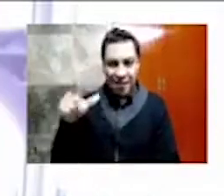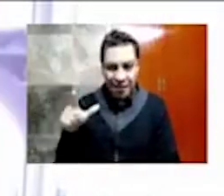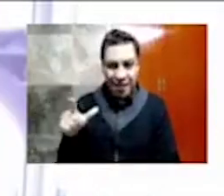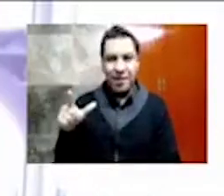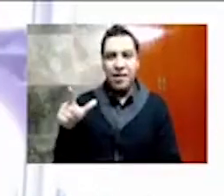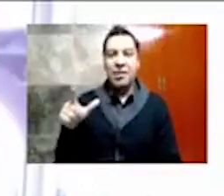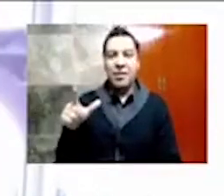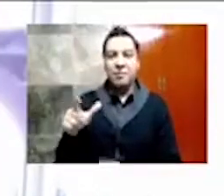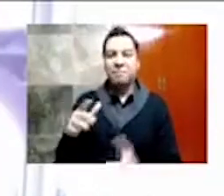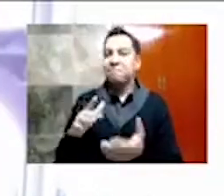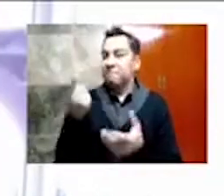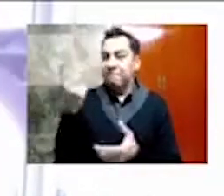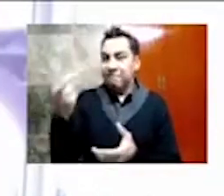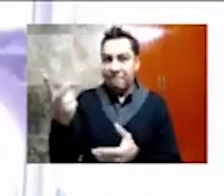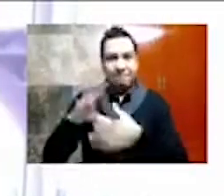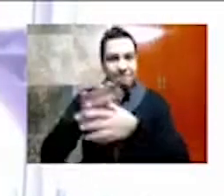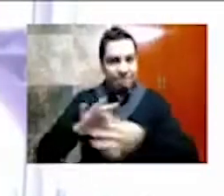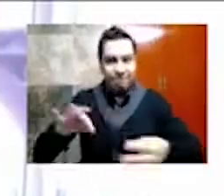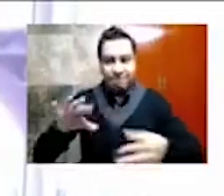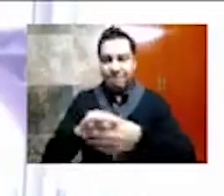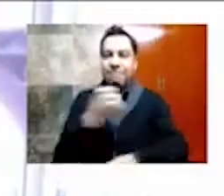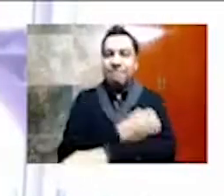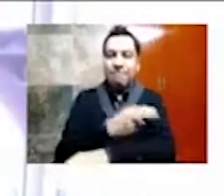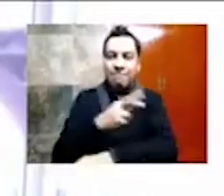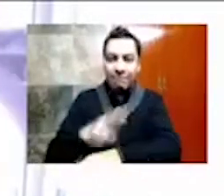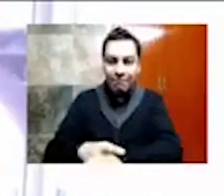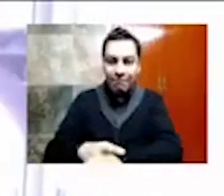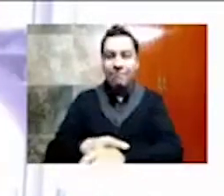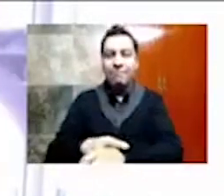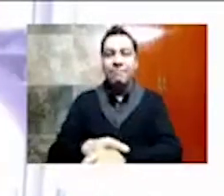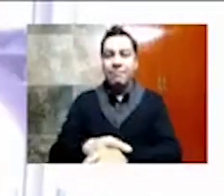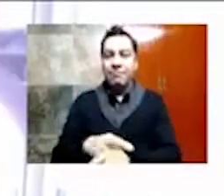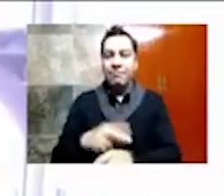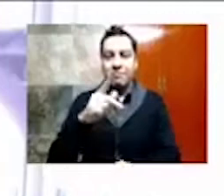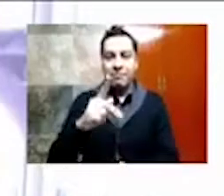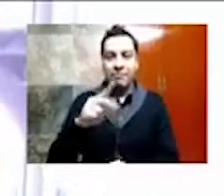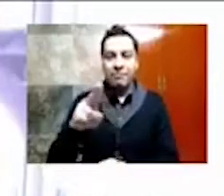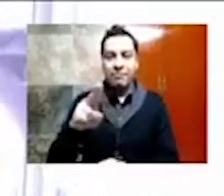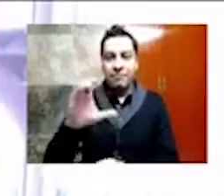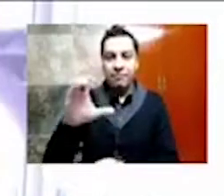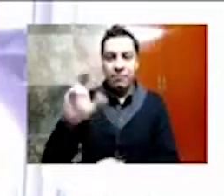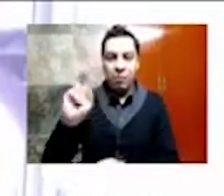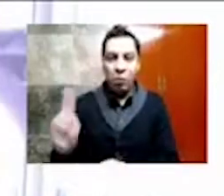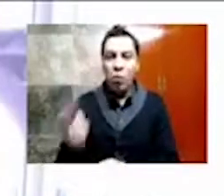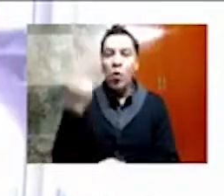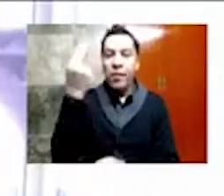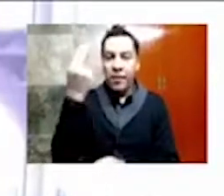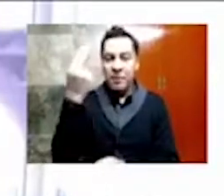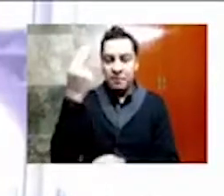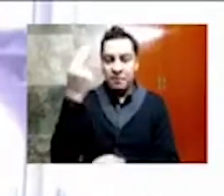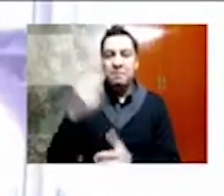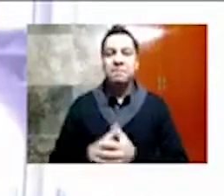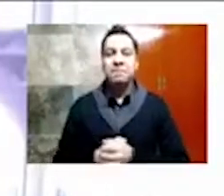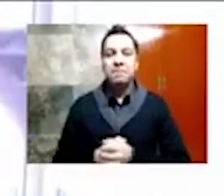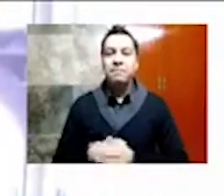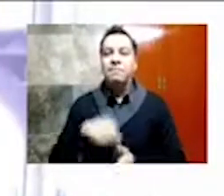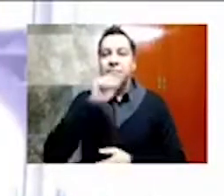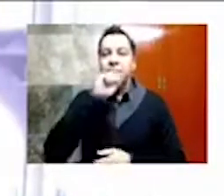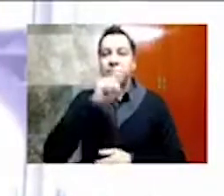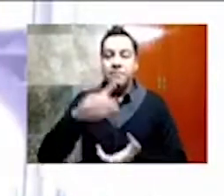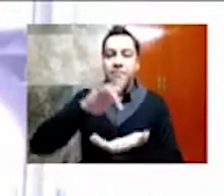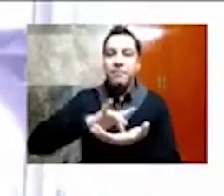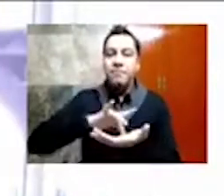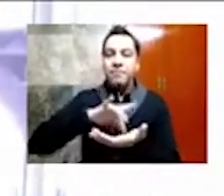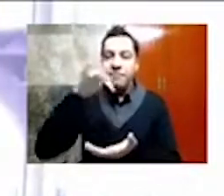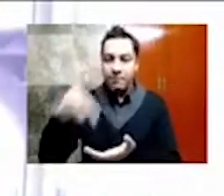de esta gesta que está en la cultura y en la identidad de todos nosotros. También quiero agradecer, y ustedes